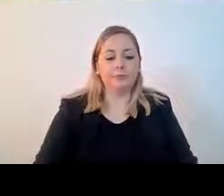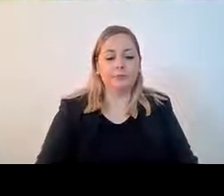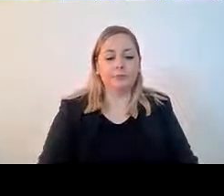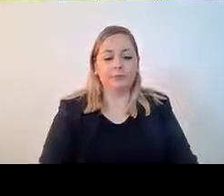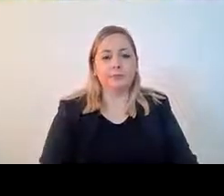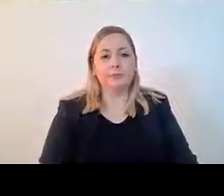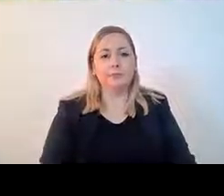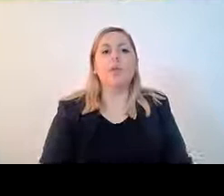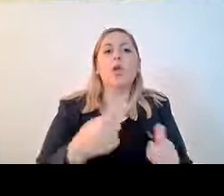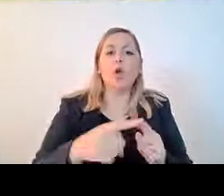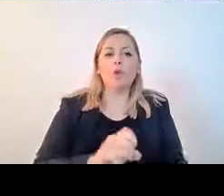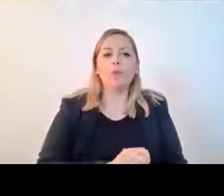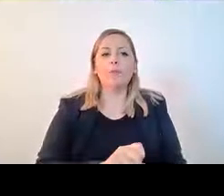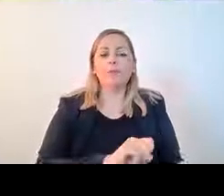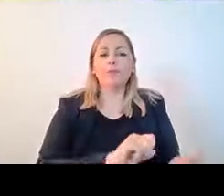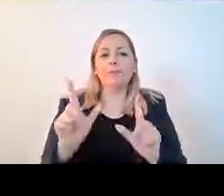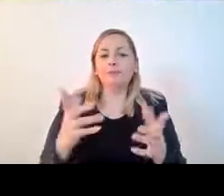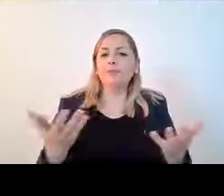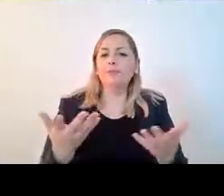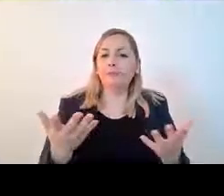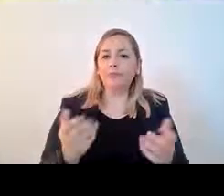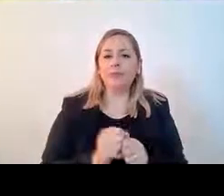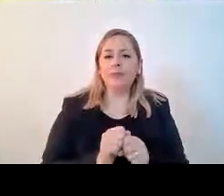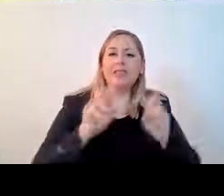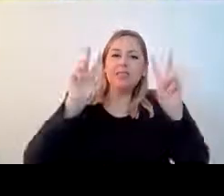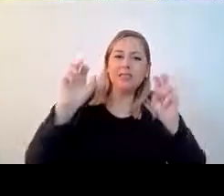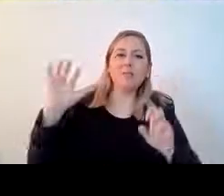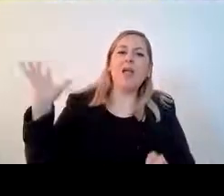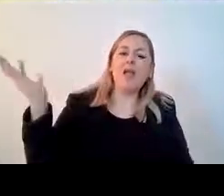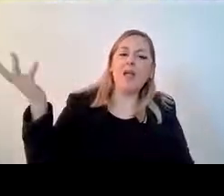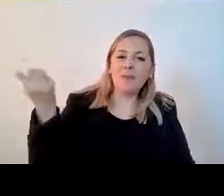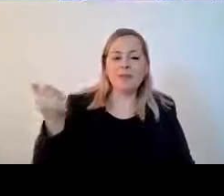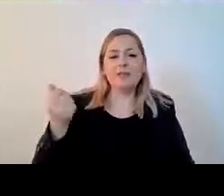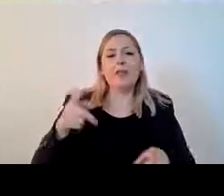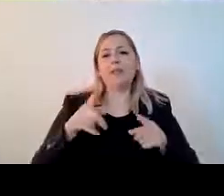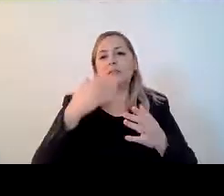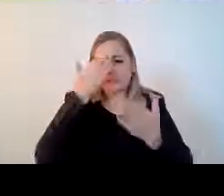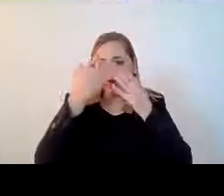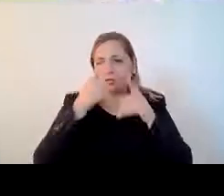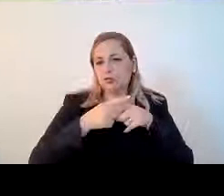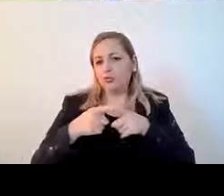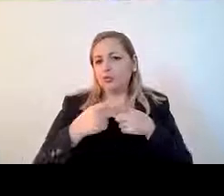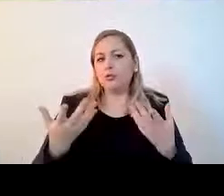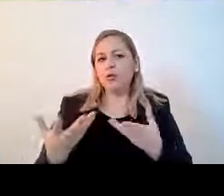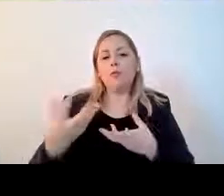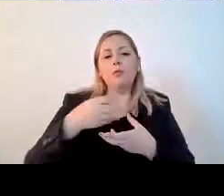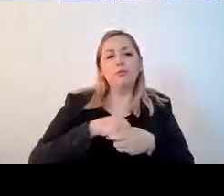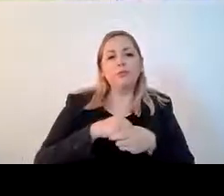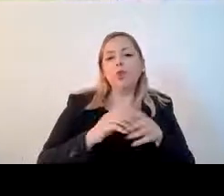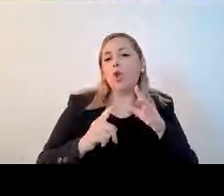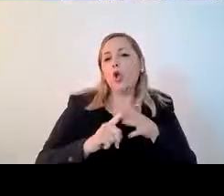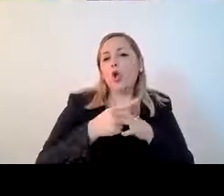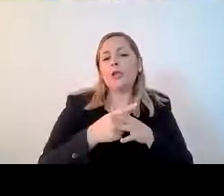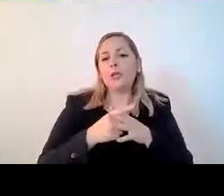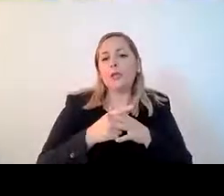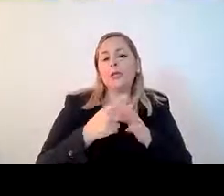Lo que sigue estaría referido a los factores ambientales y psicosociales, cómo estarían influyendo en el origen del